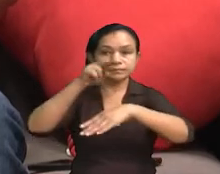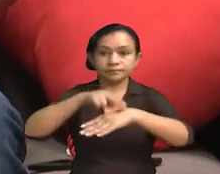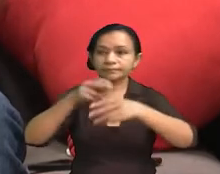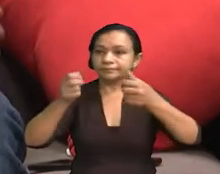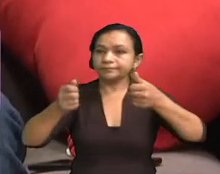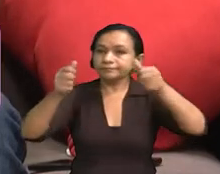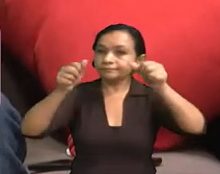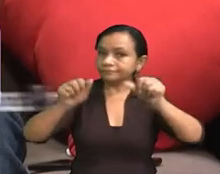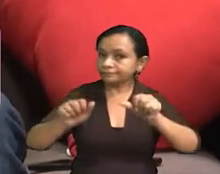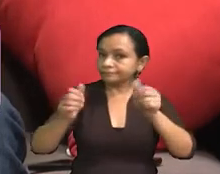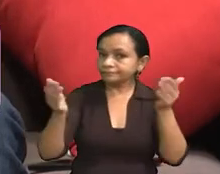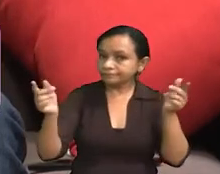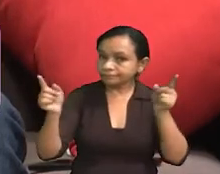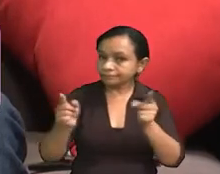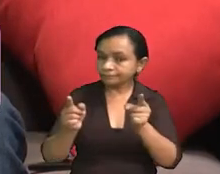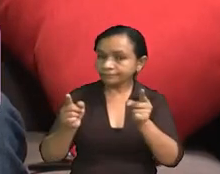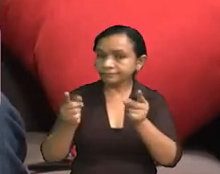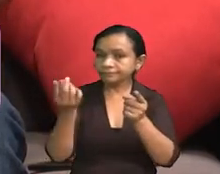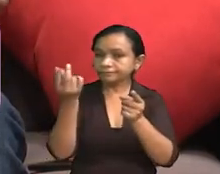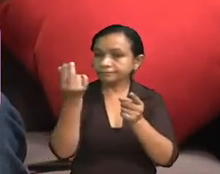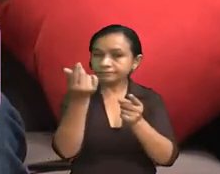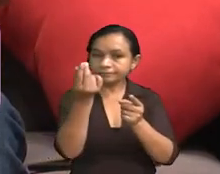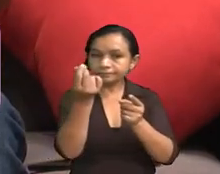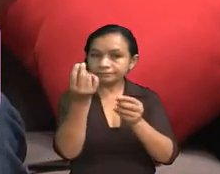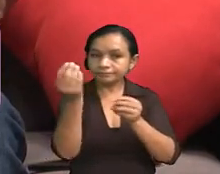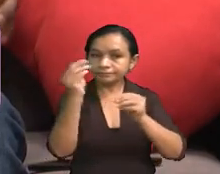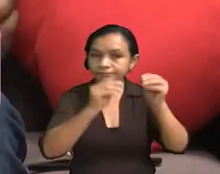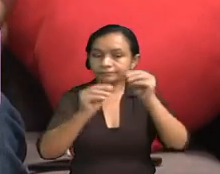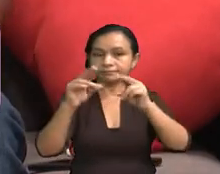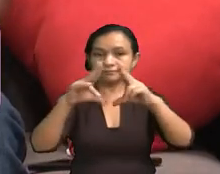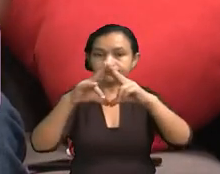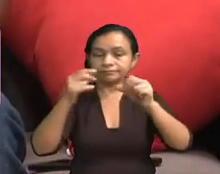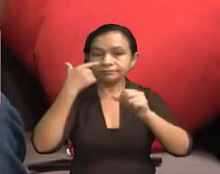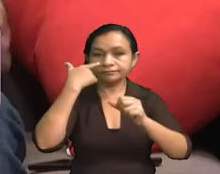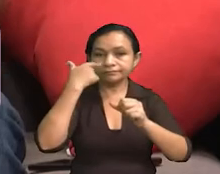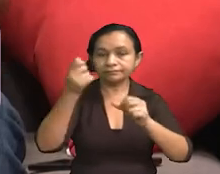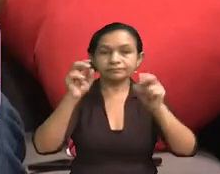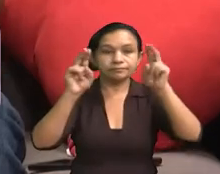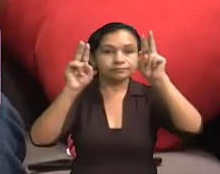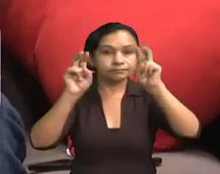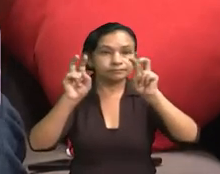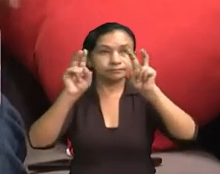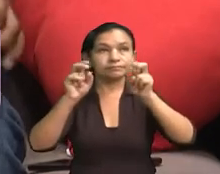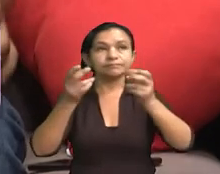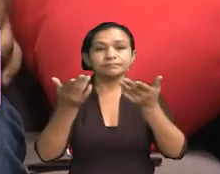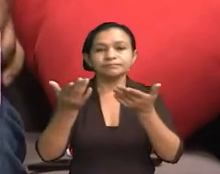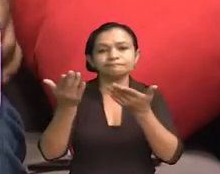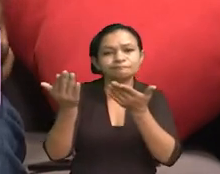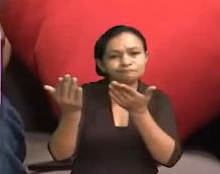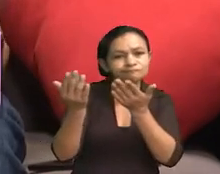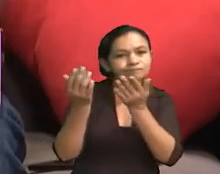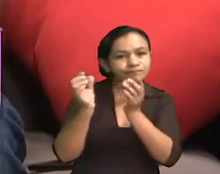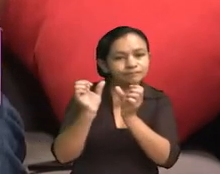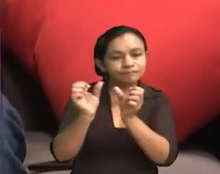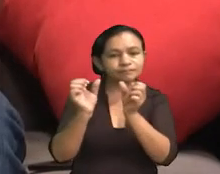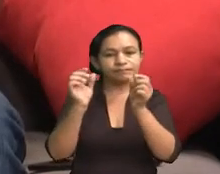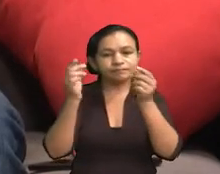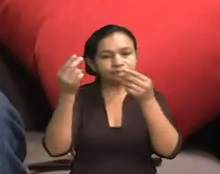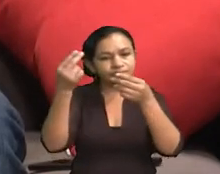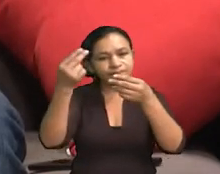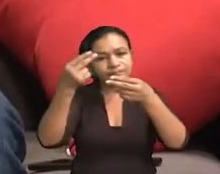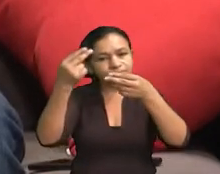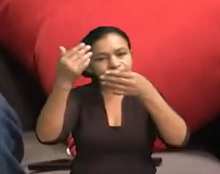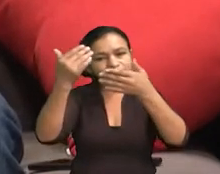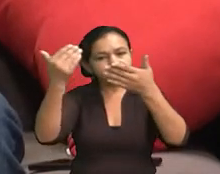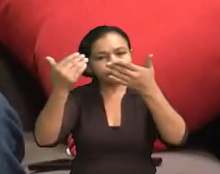Consolidación y estabilización de la economía nicaragüense. Y para conocer sobre este tema palmo a palmo, capítulo por